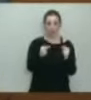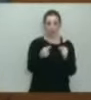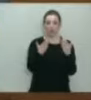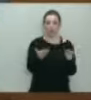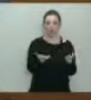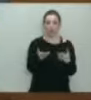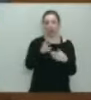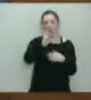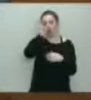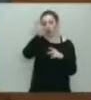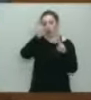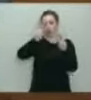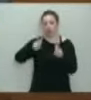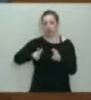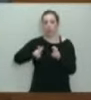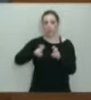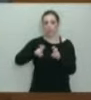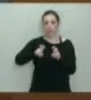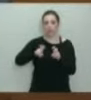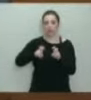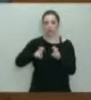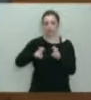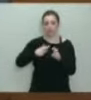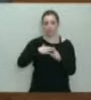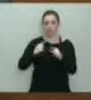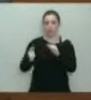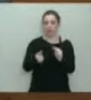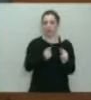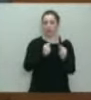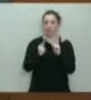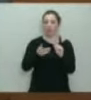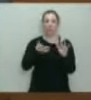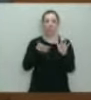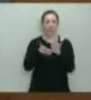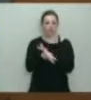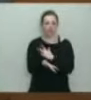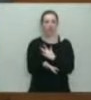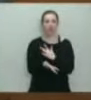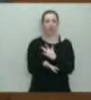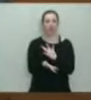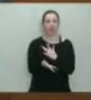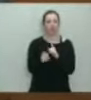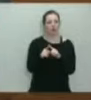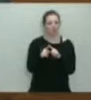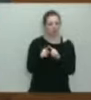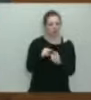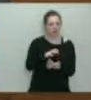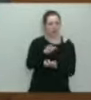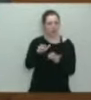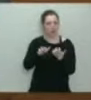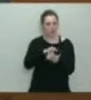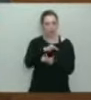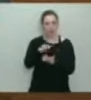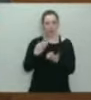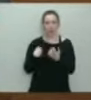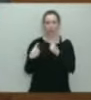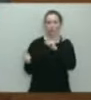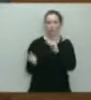Otra cuestión absolutamente discutida y que generó bastante polémica en el